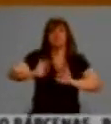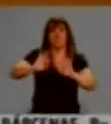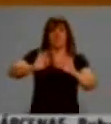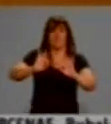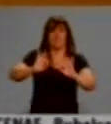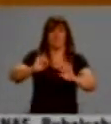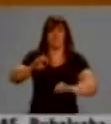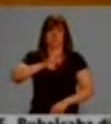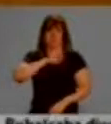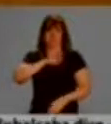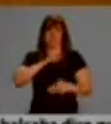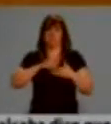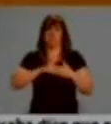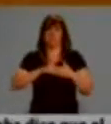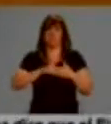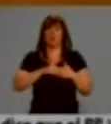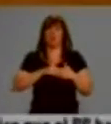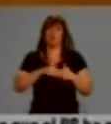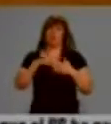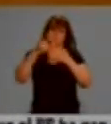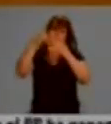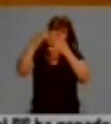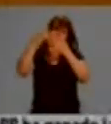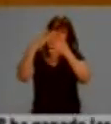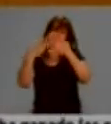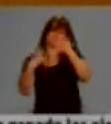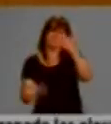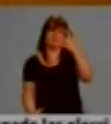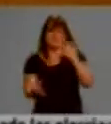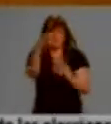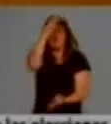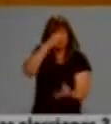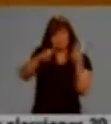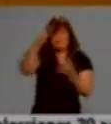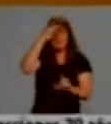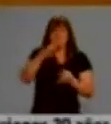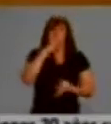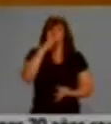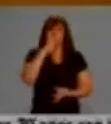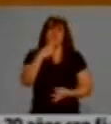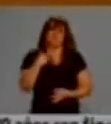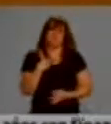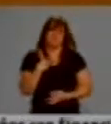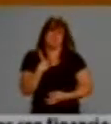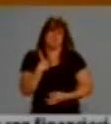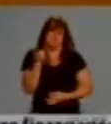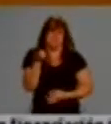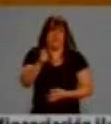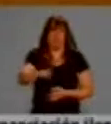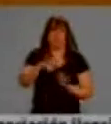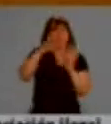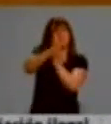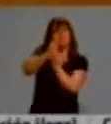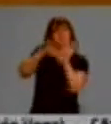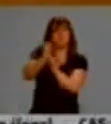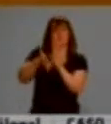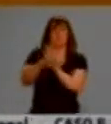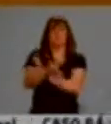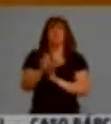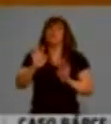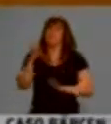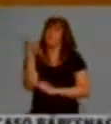El señor Rubalcaba ha hecho una larga y exhaustiva exposición. Yo me ahorro entrar en esas cuestiones, pero